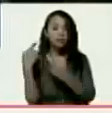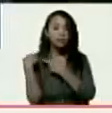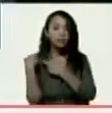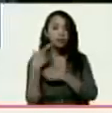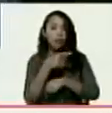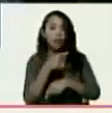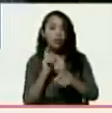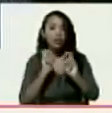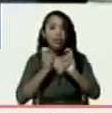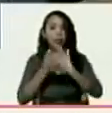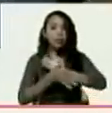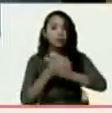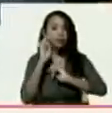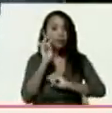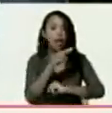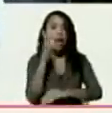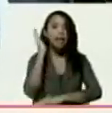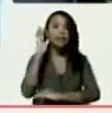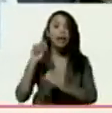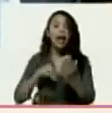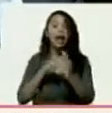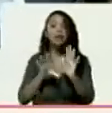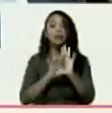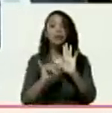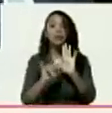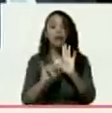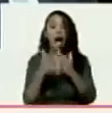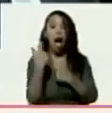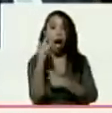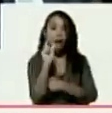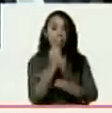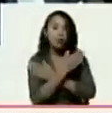a esa comisión, la Asamblea Nacional Constituyente está a la orden.